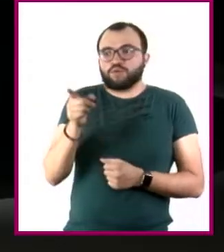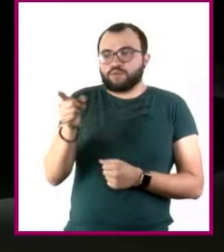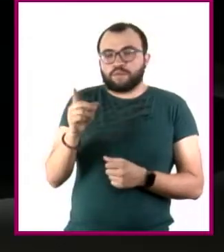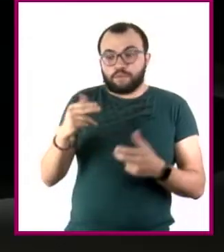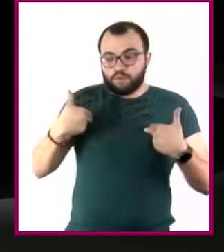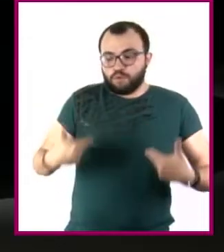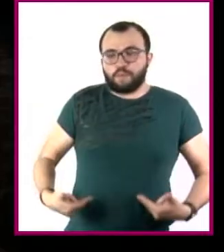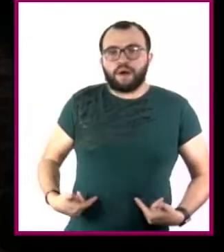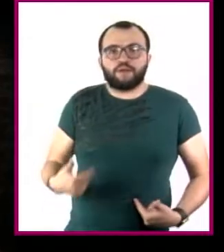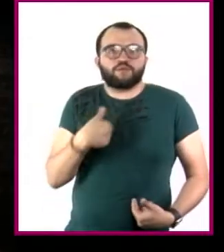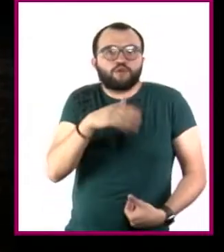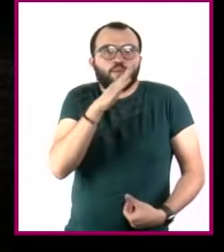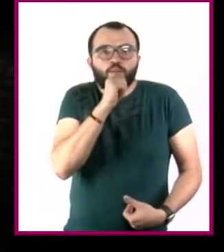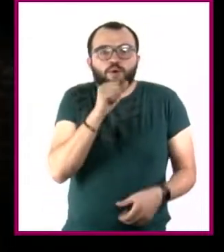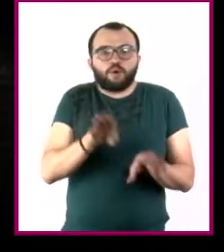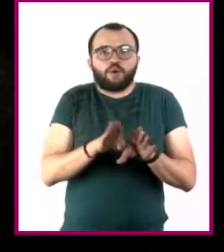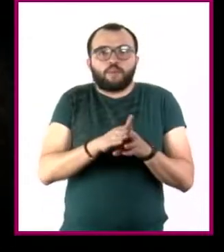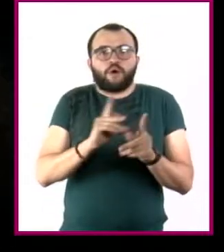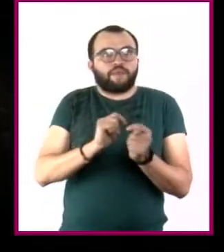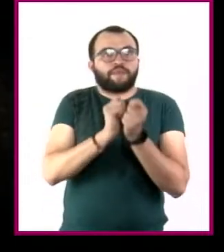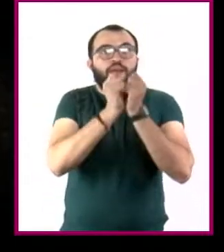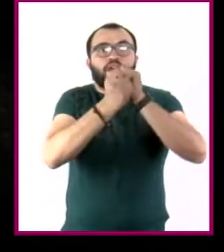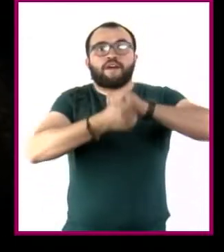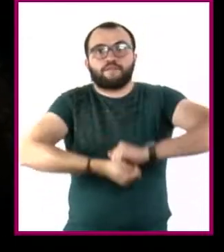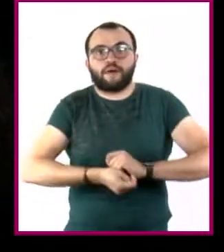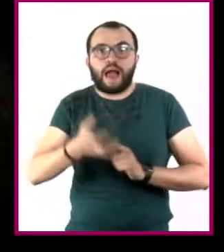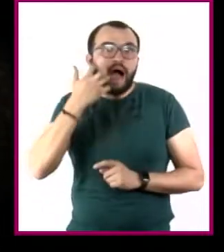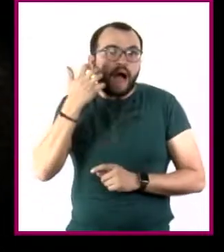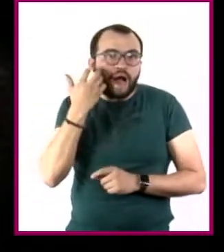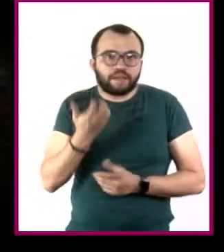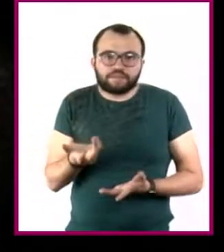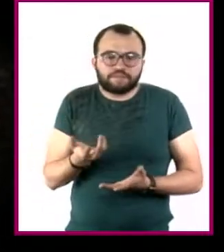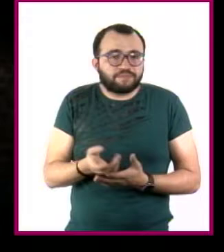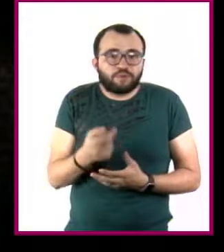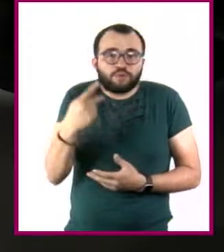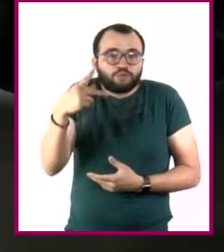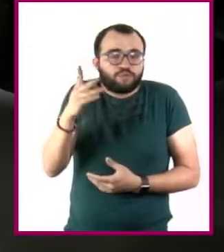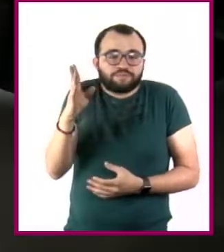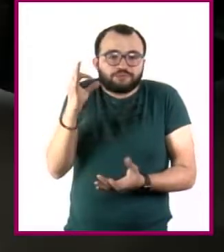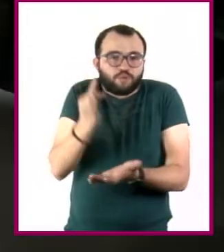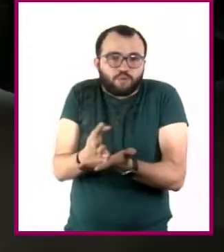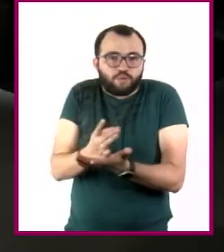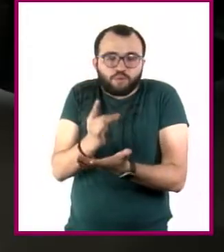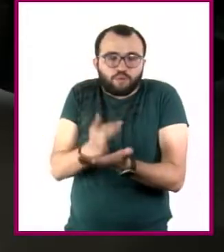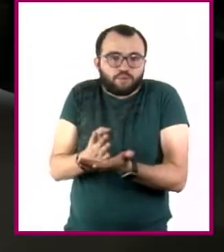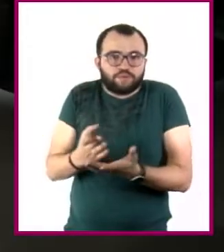una sombrilla. Si eres un ser humano, es necesario que lo seas.